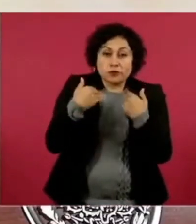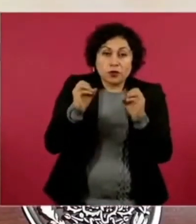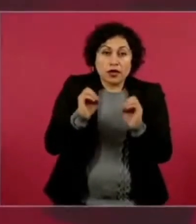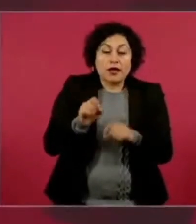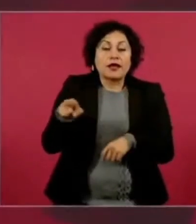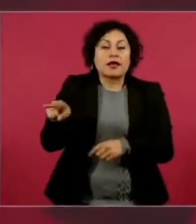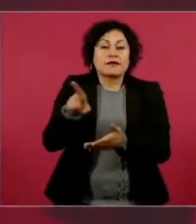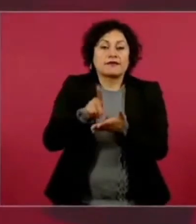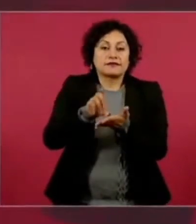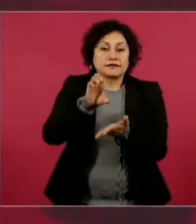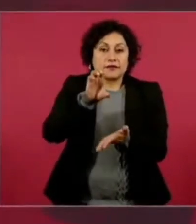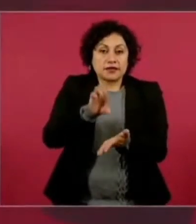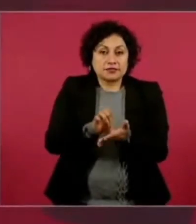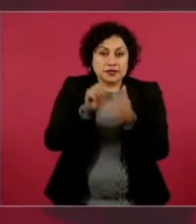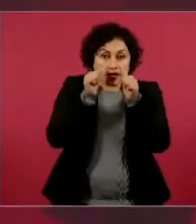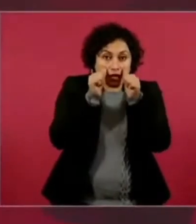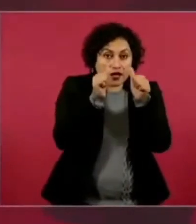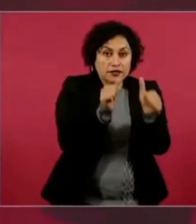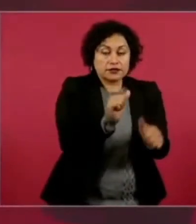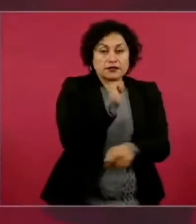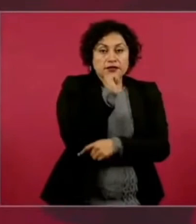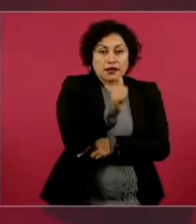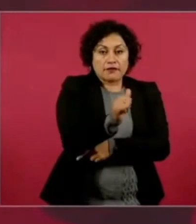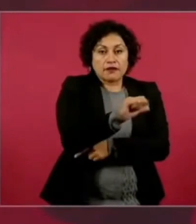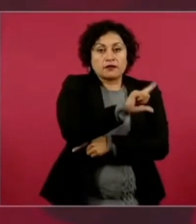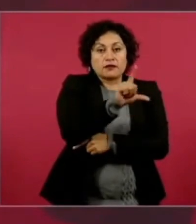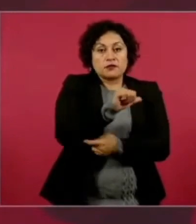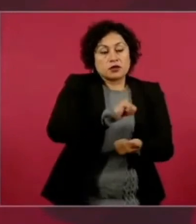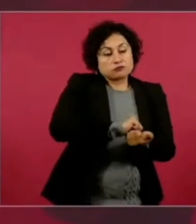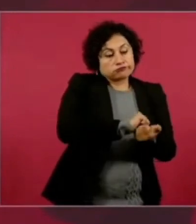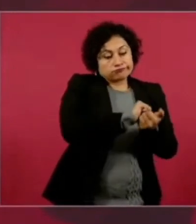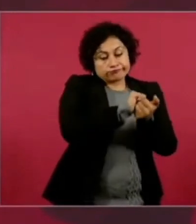el tiempo en una discapacidad grave.